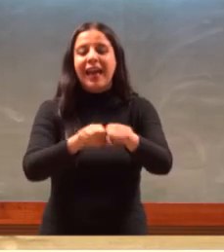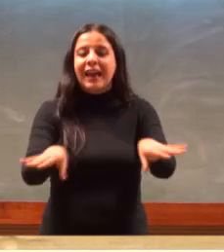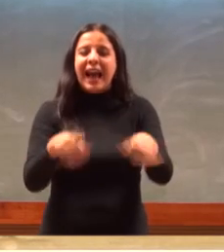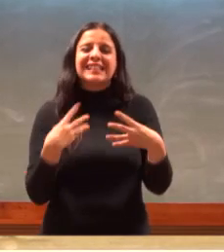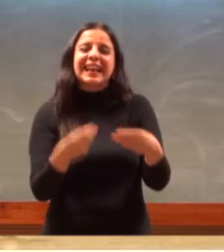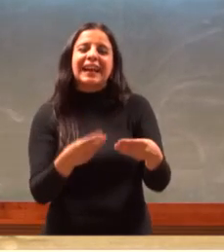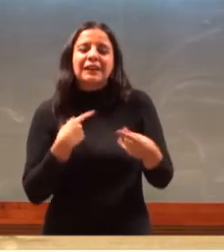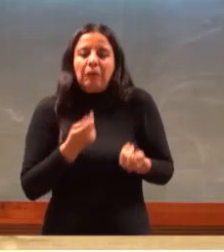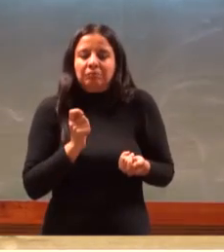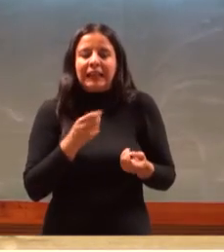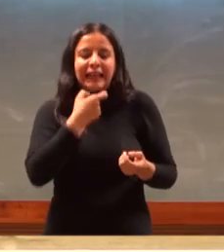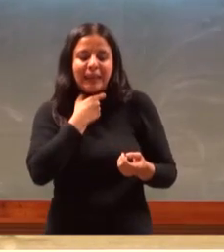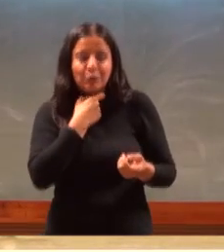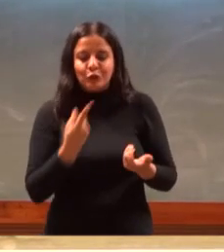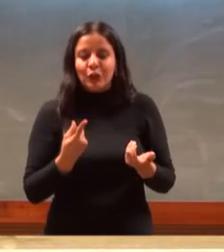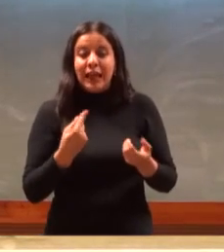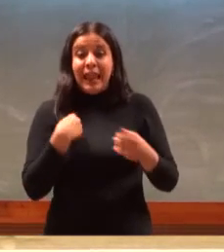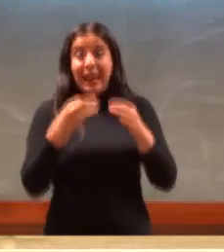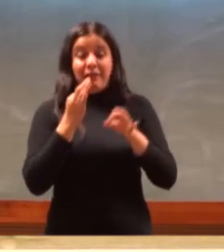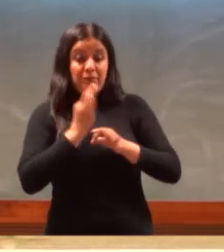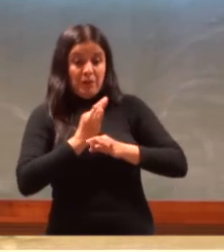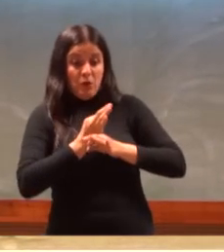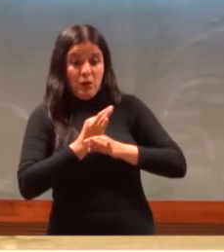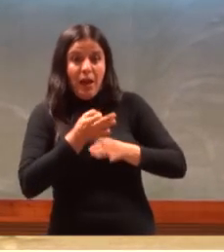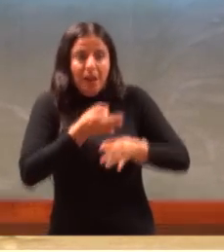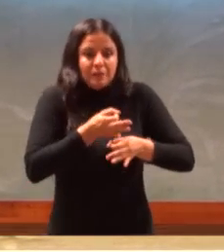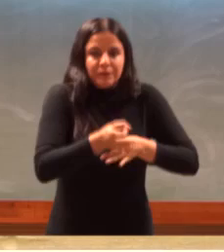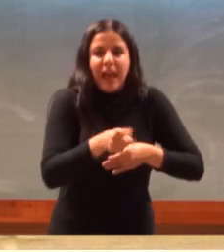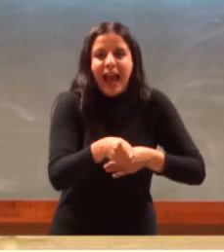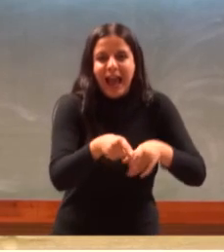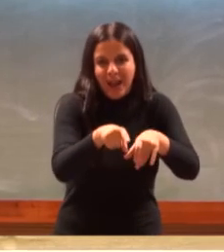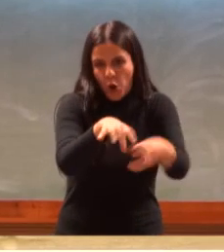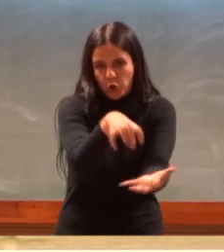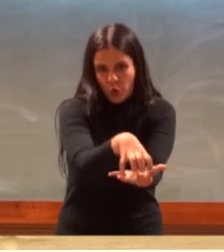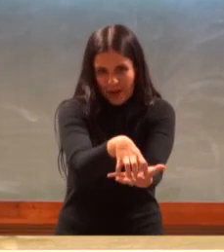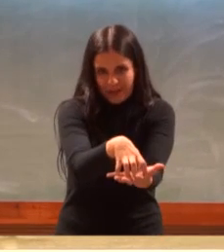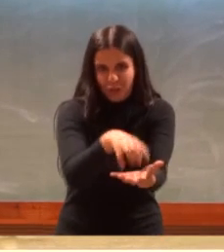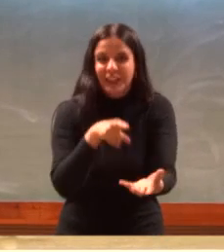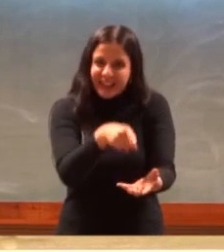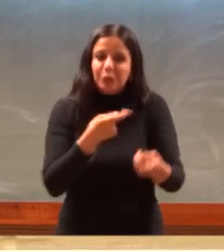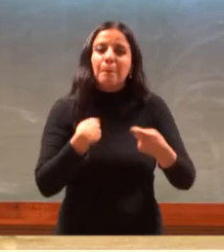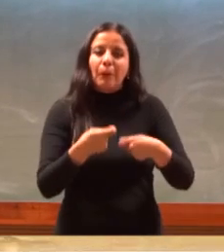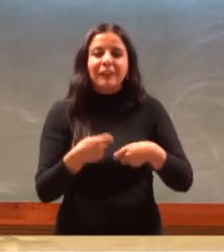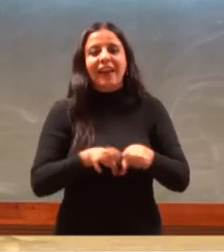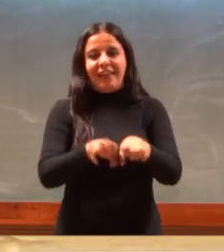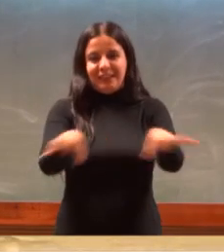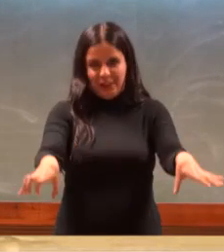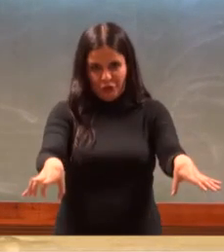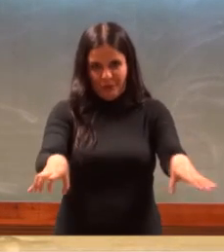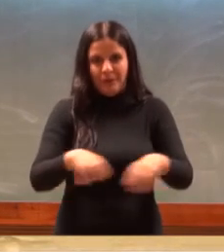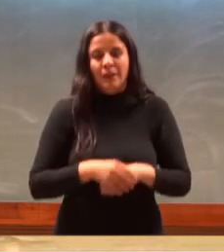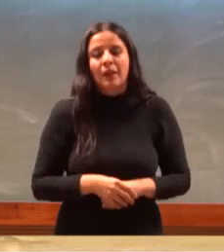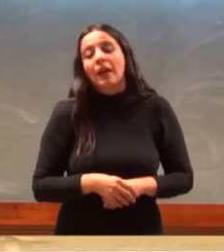torno a las políticas de extensión y podamos digamos construir conjuntamente las políticas de extensión de la facultad estamos pensando en un consejo de